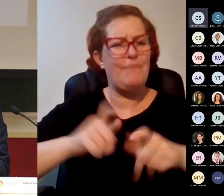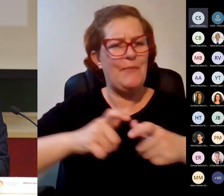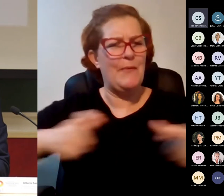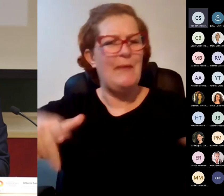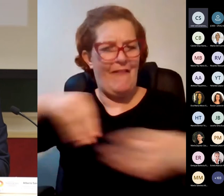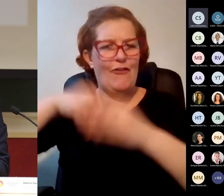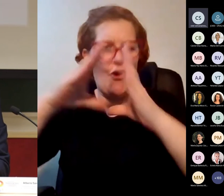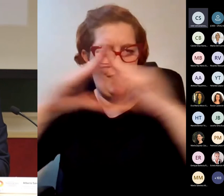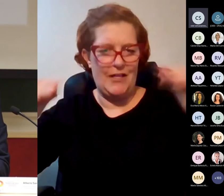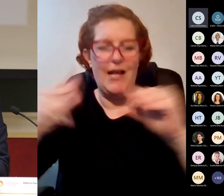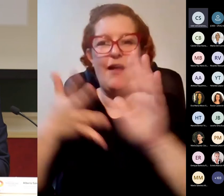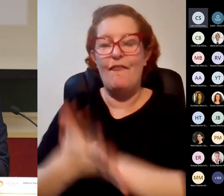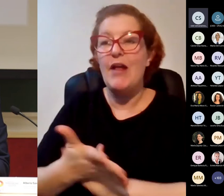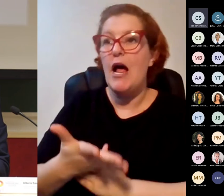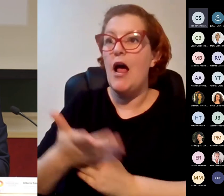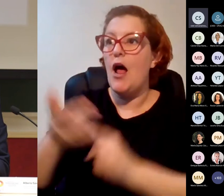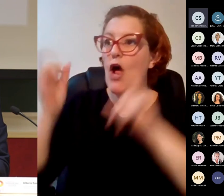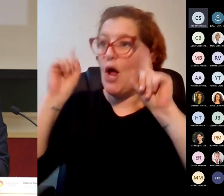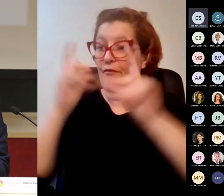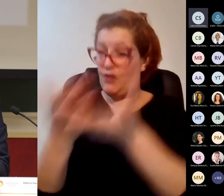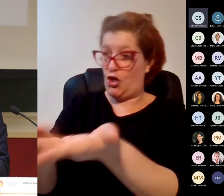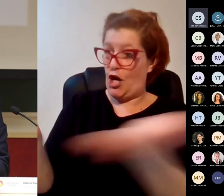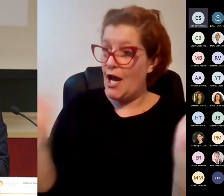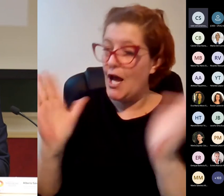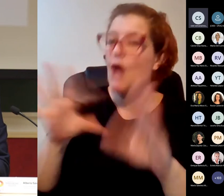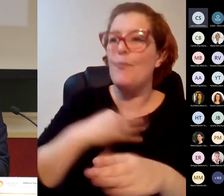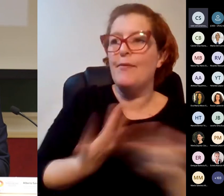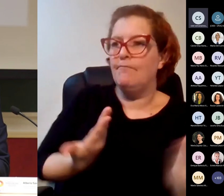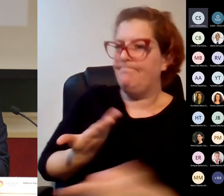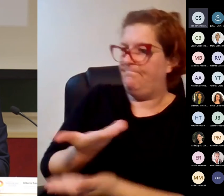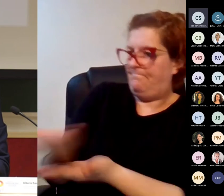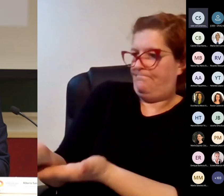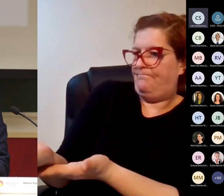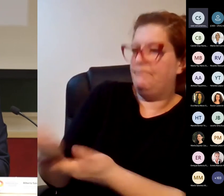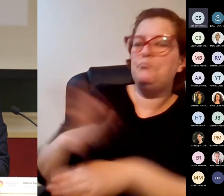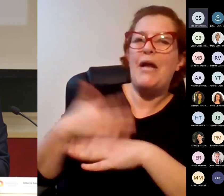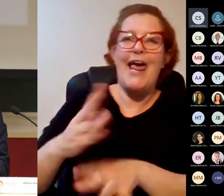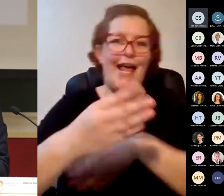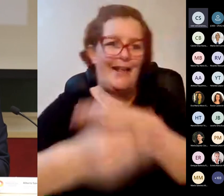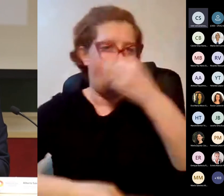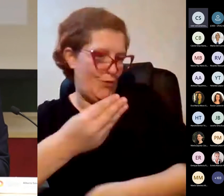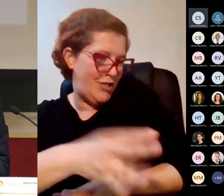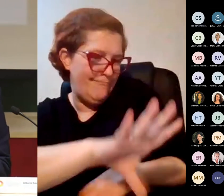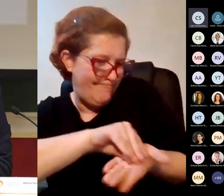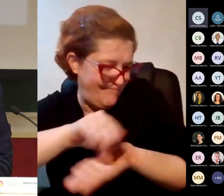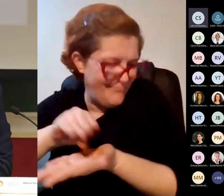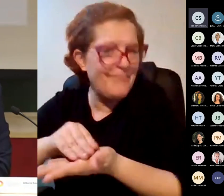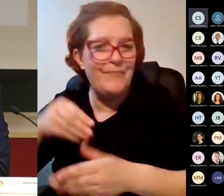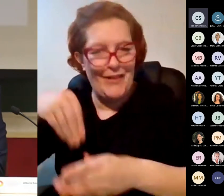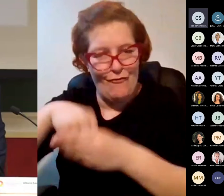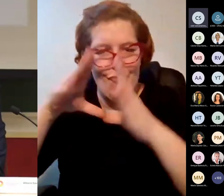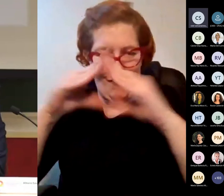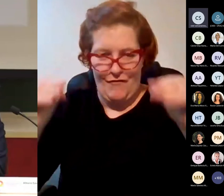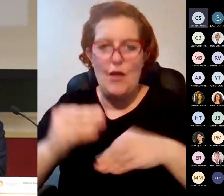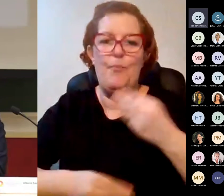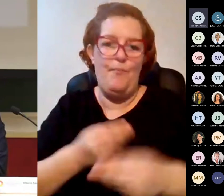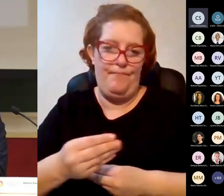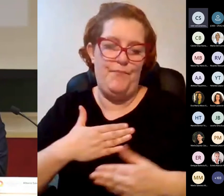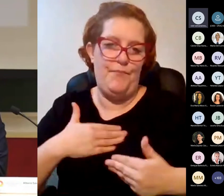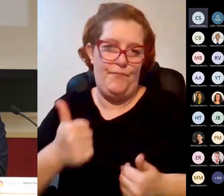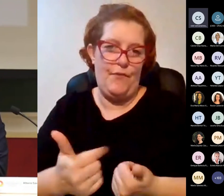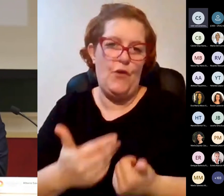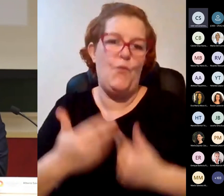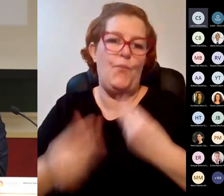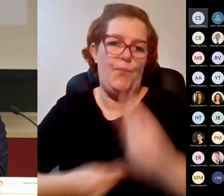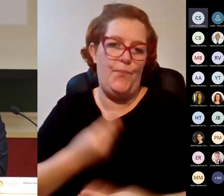todo el profesorado las más destacadas buenas prácticas que se están desarrollando en nuestra querida universidad pero por encima de todo el premio